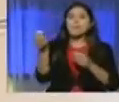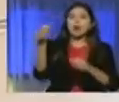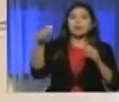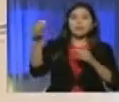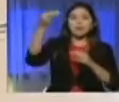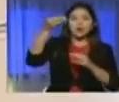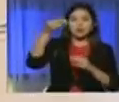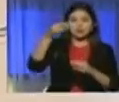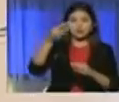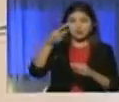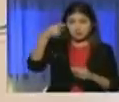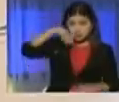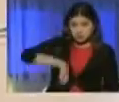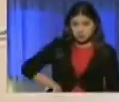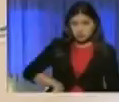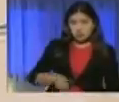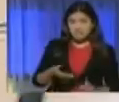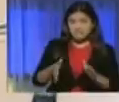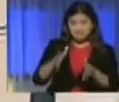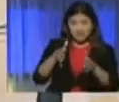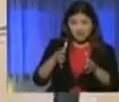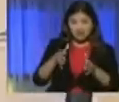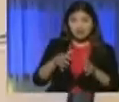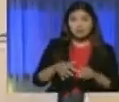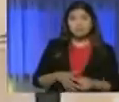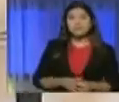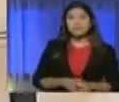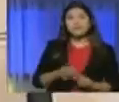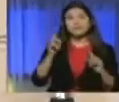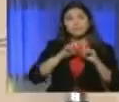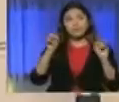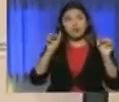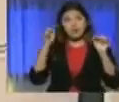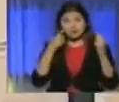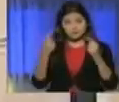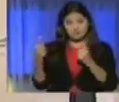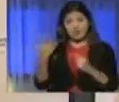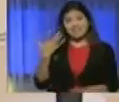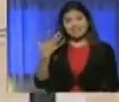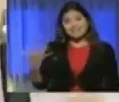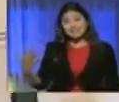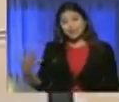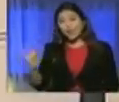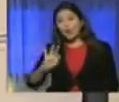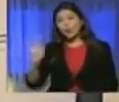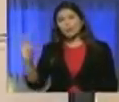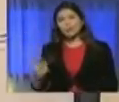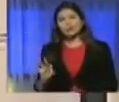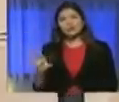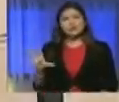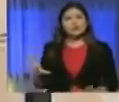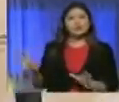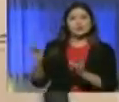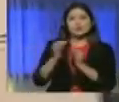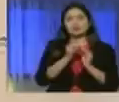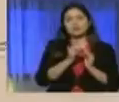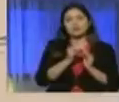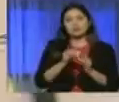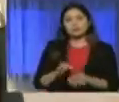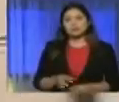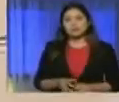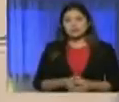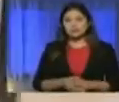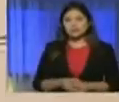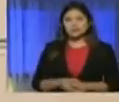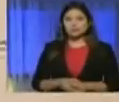2 salarios y 3 salarios. Es decir, hemos logrado democratizar la curva. Sin embargo, aquí hay un 5% del total de la distribución que está por encima